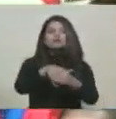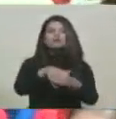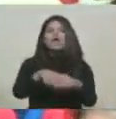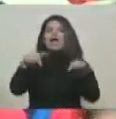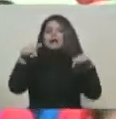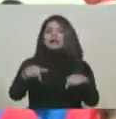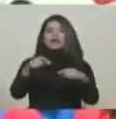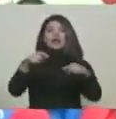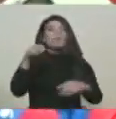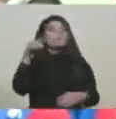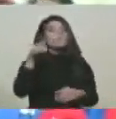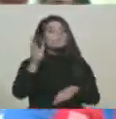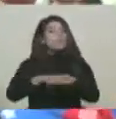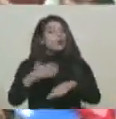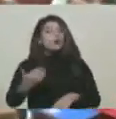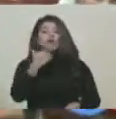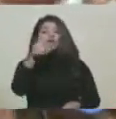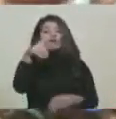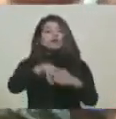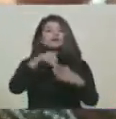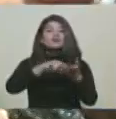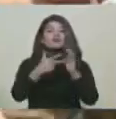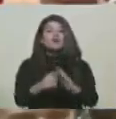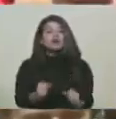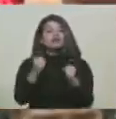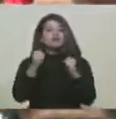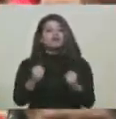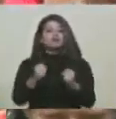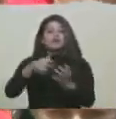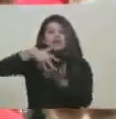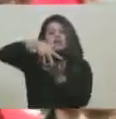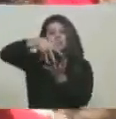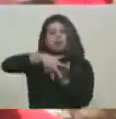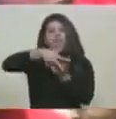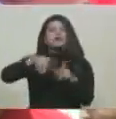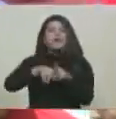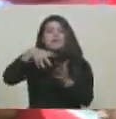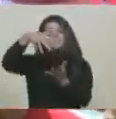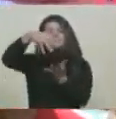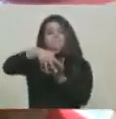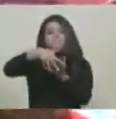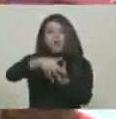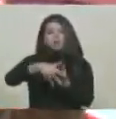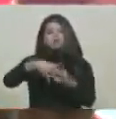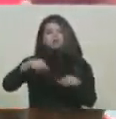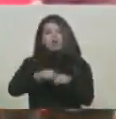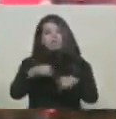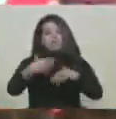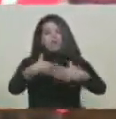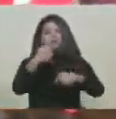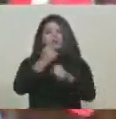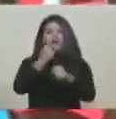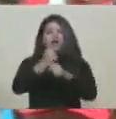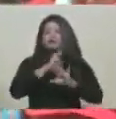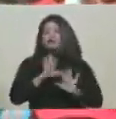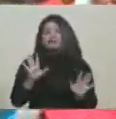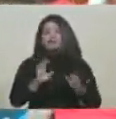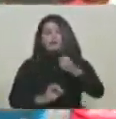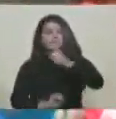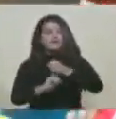la consolidación y el piso seguro para seguir avanzando. Para seguir